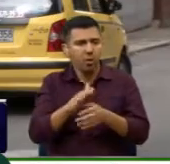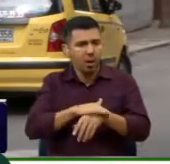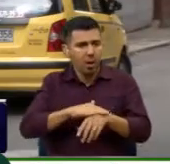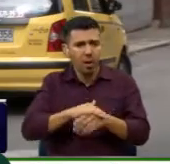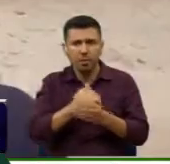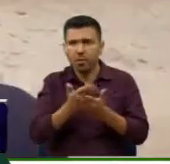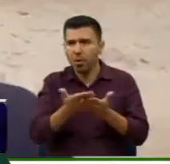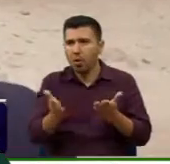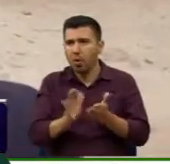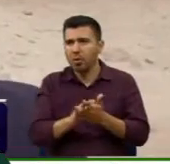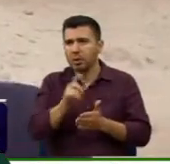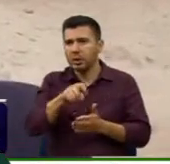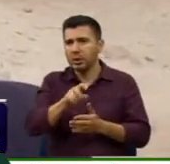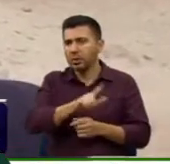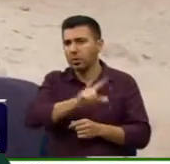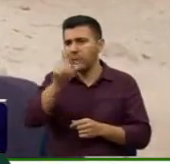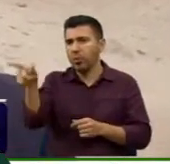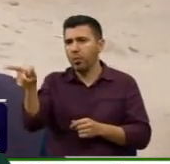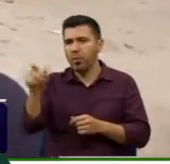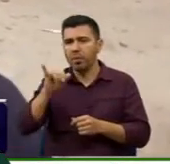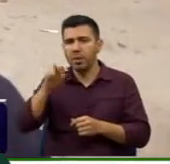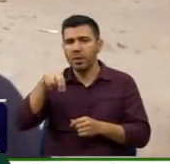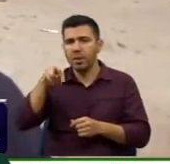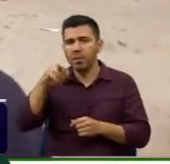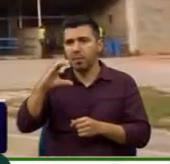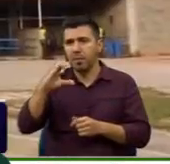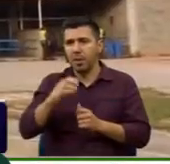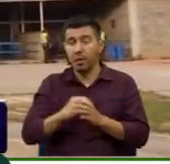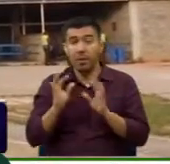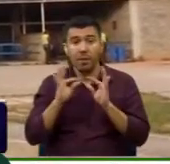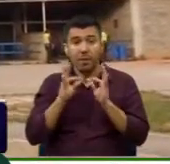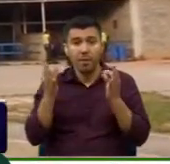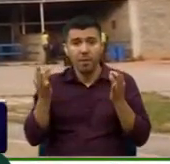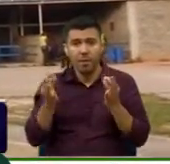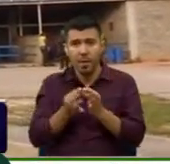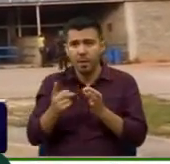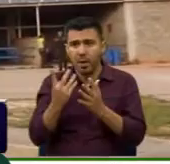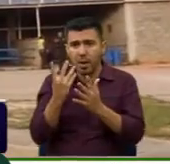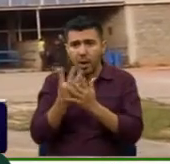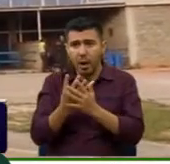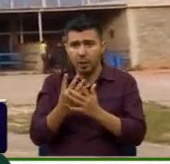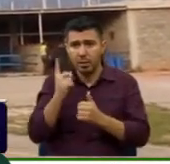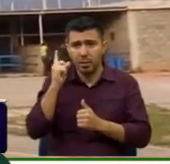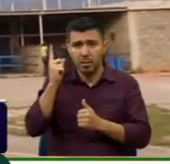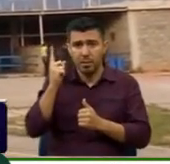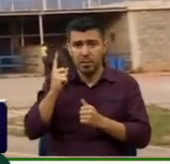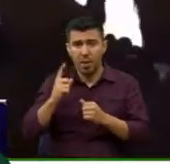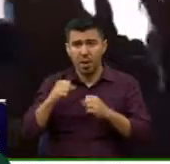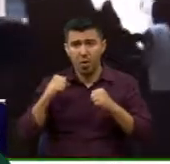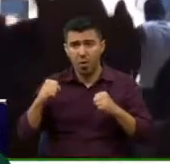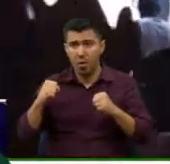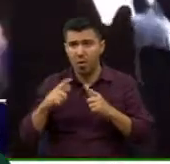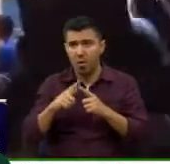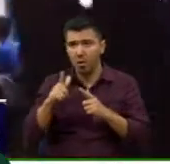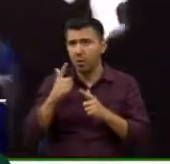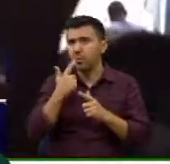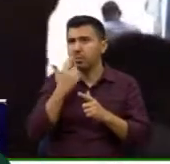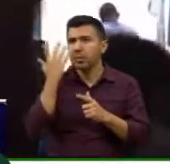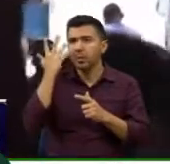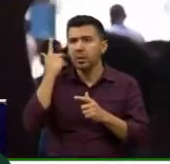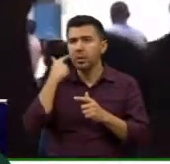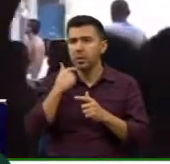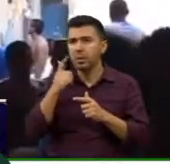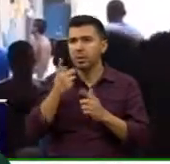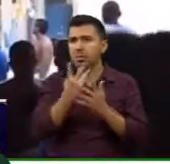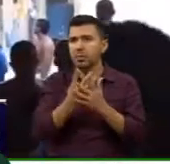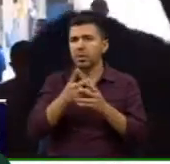lavar y será por su parte familiares de los internos de la cárcel de palogordo denunciaron que desde hace varios días los reclusos